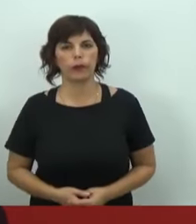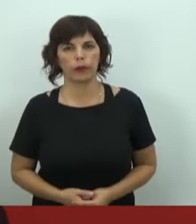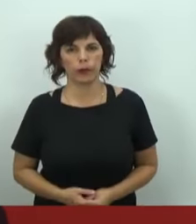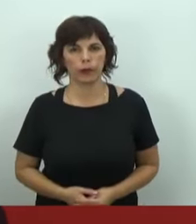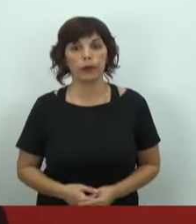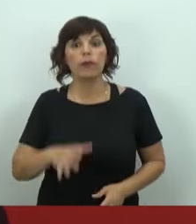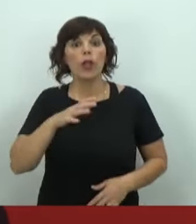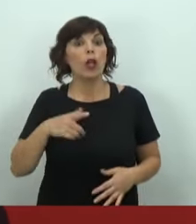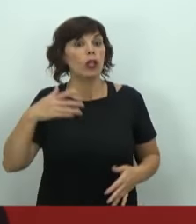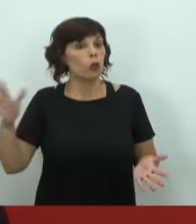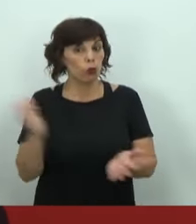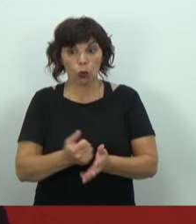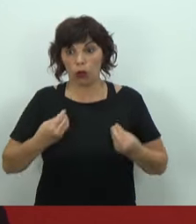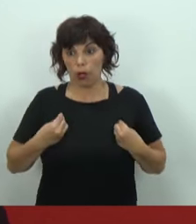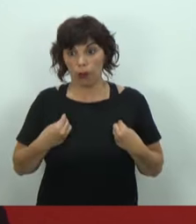¿Por qué?